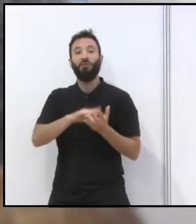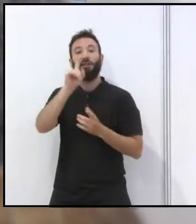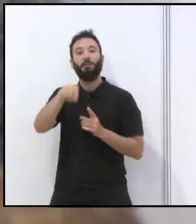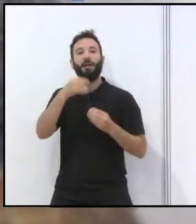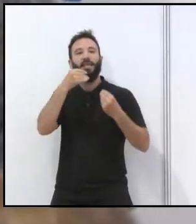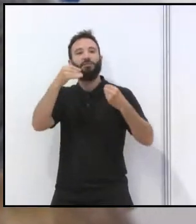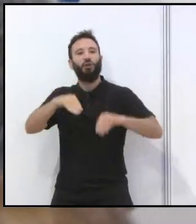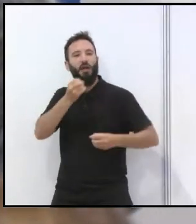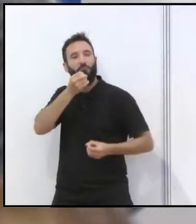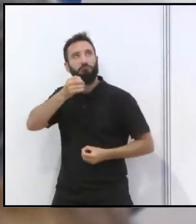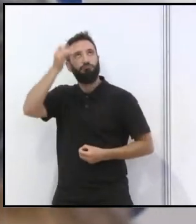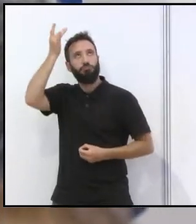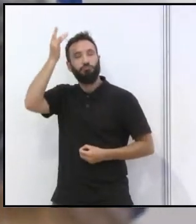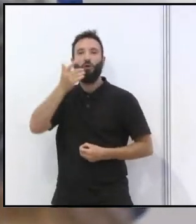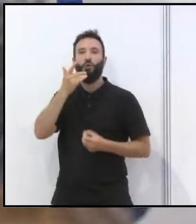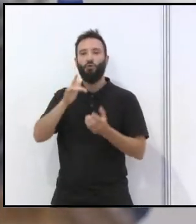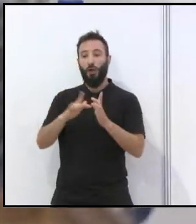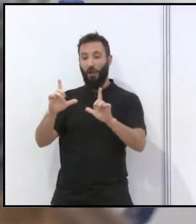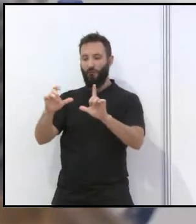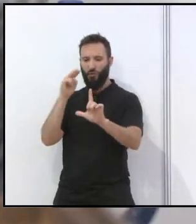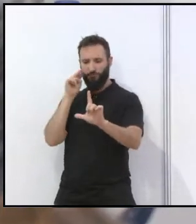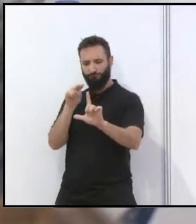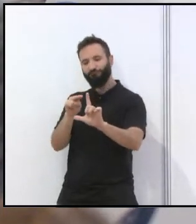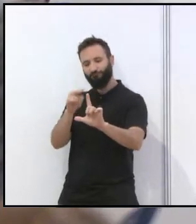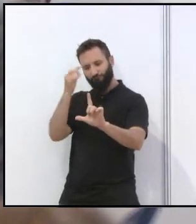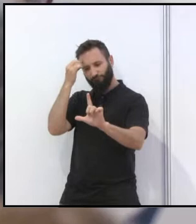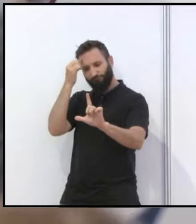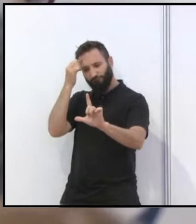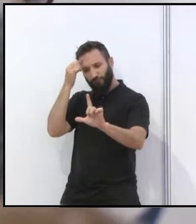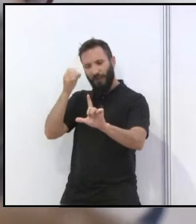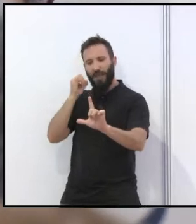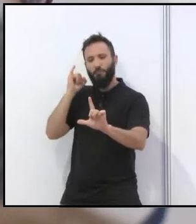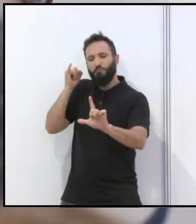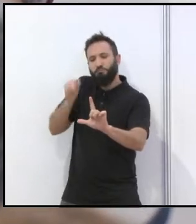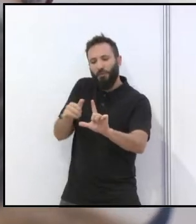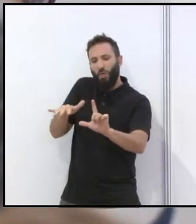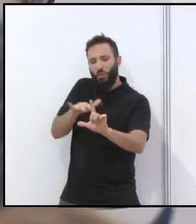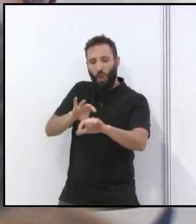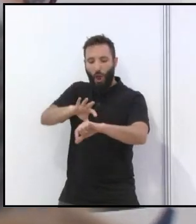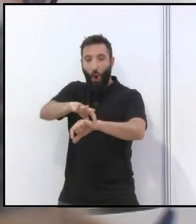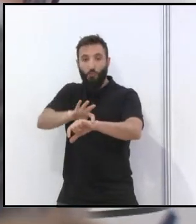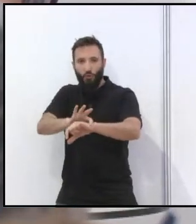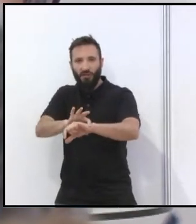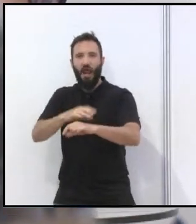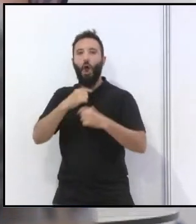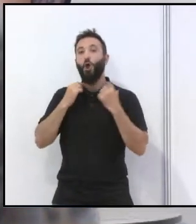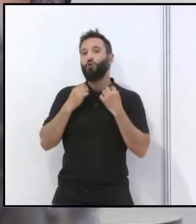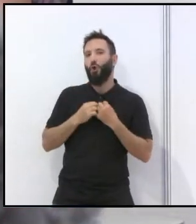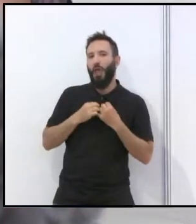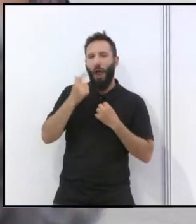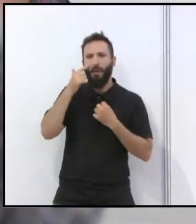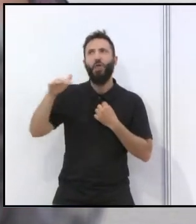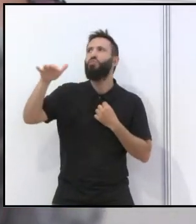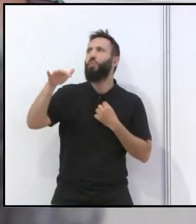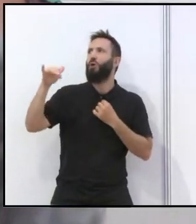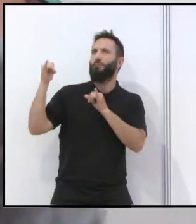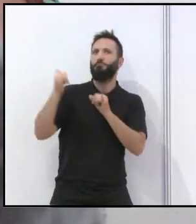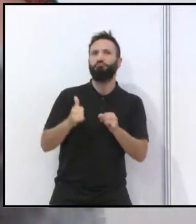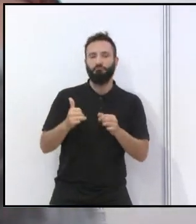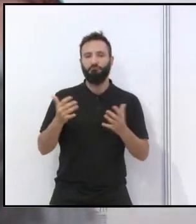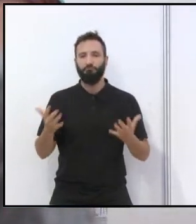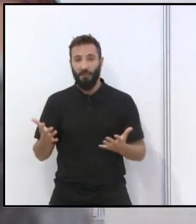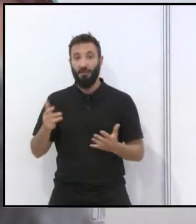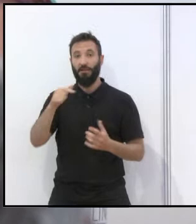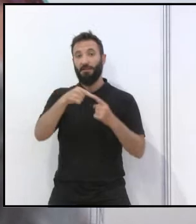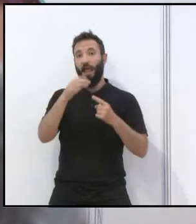historias, una para cada fotografía, un origen para cada pulsera o collar de los cajones de tía Hortensia, de